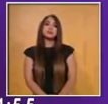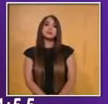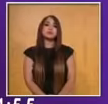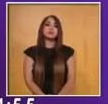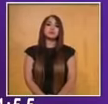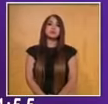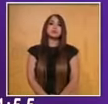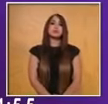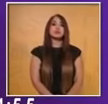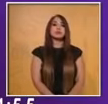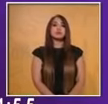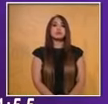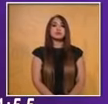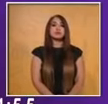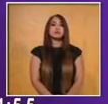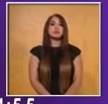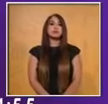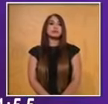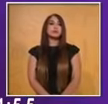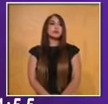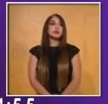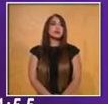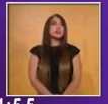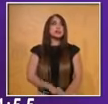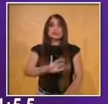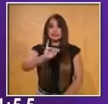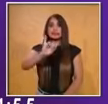Ya sí se está moviendo. ¡Wow! Sí se mueve.